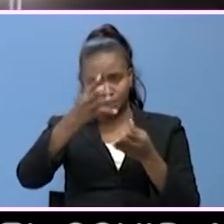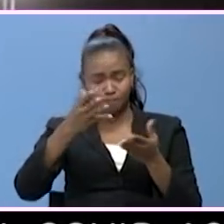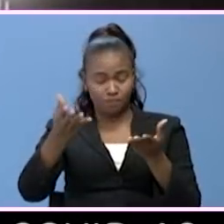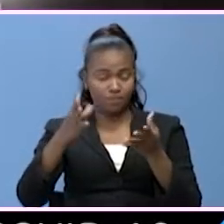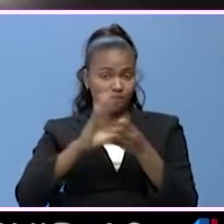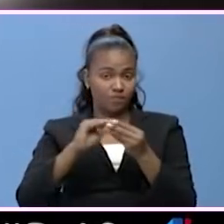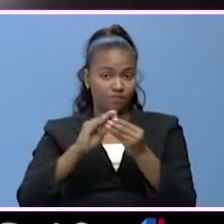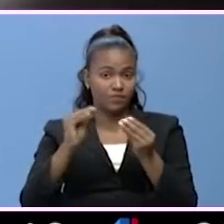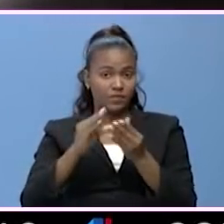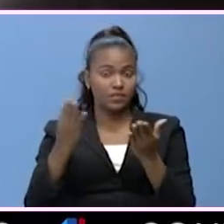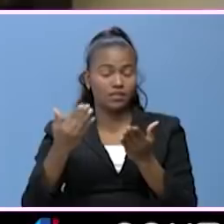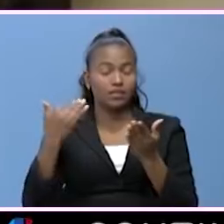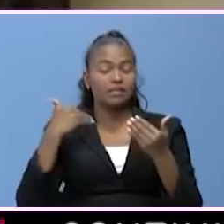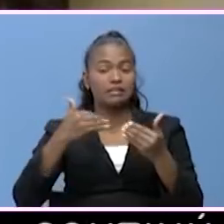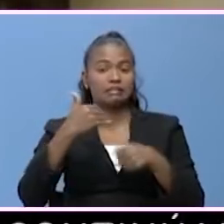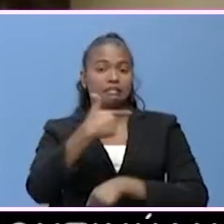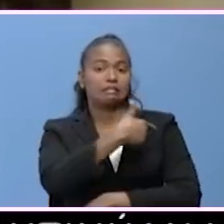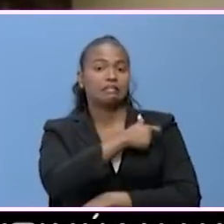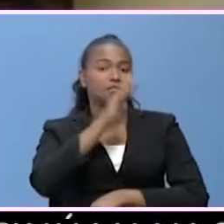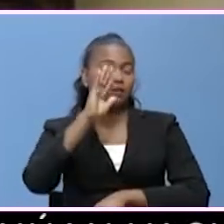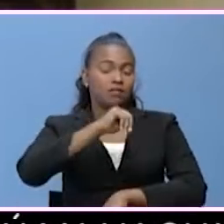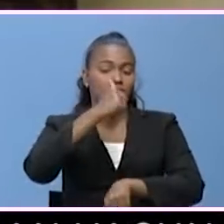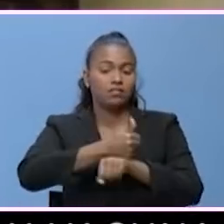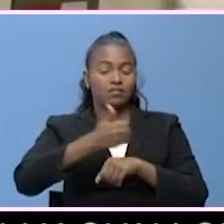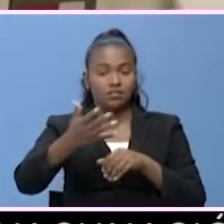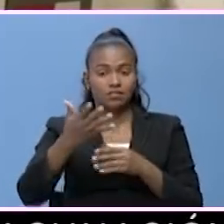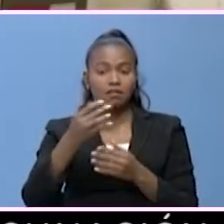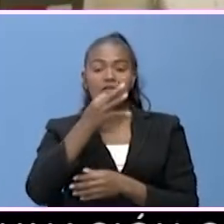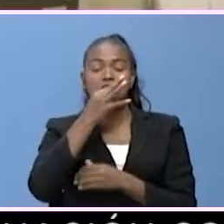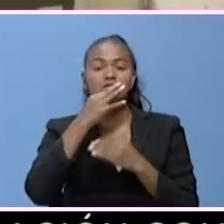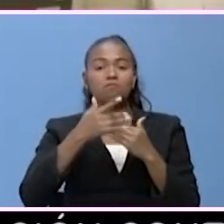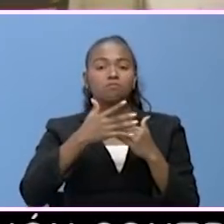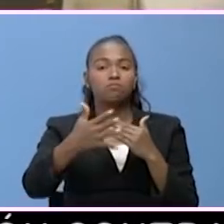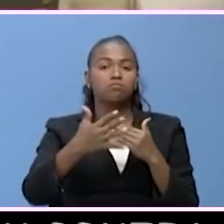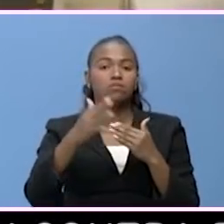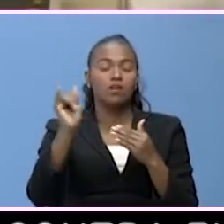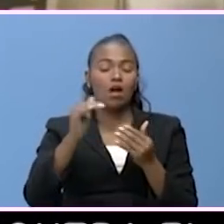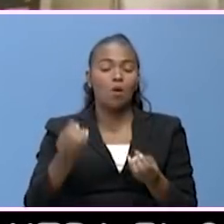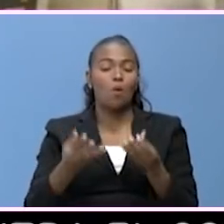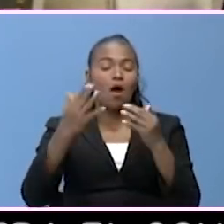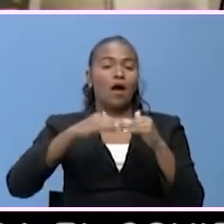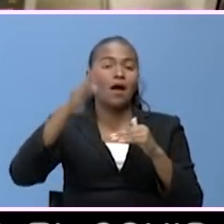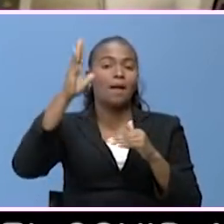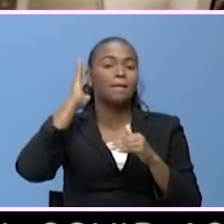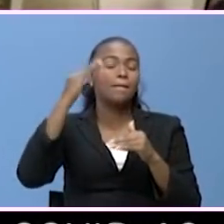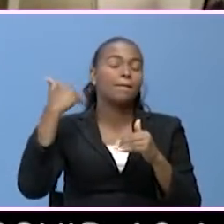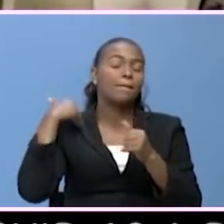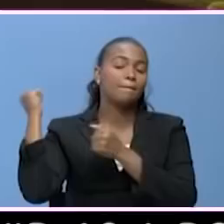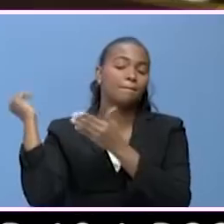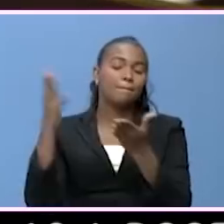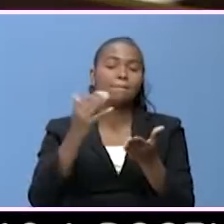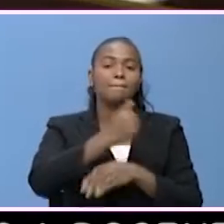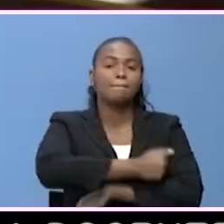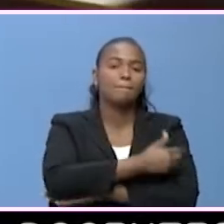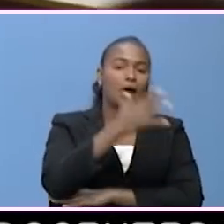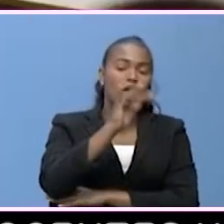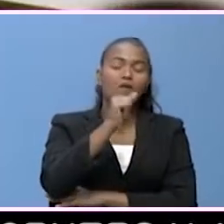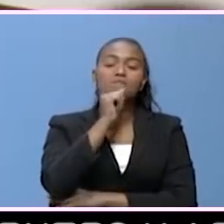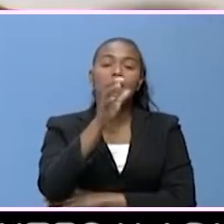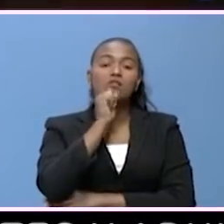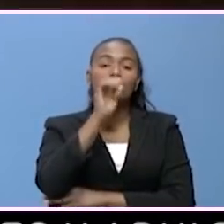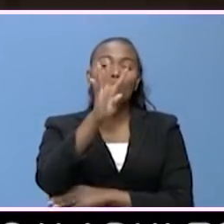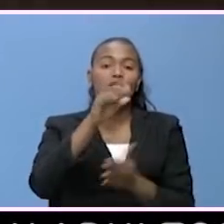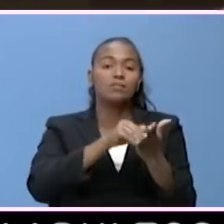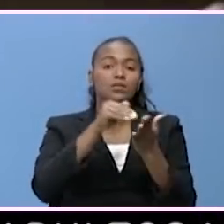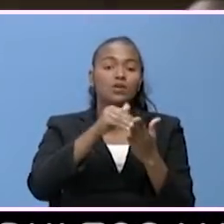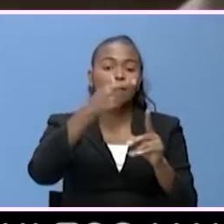refirió que los pedidos de vacunas que se espera recibir en los próximos días, cuya cantidad mayores llegarían en marzo y mayo, con 4 millones